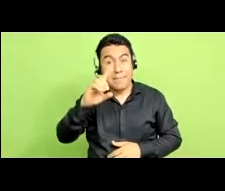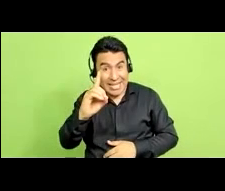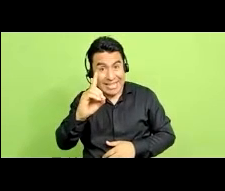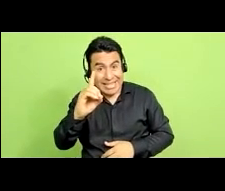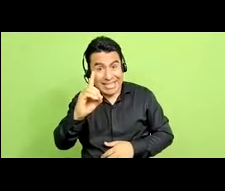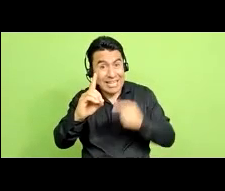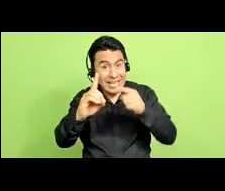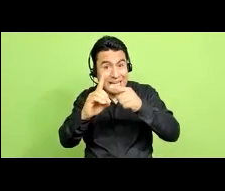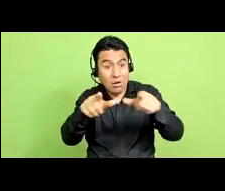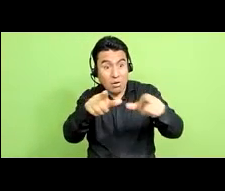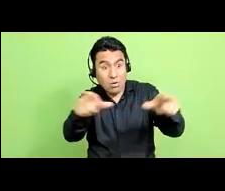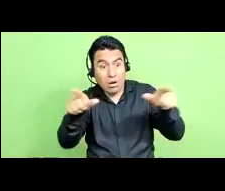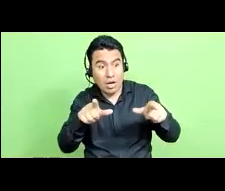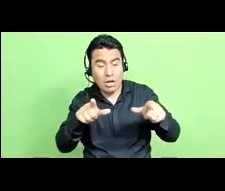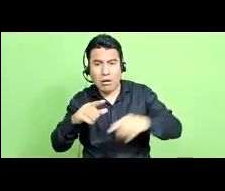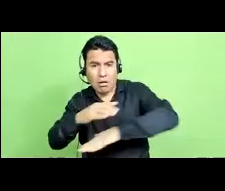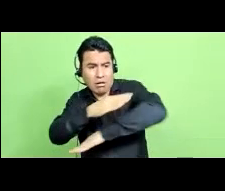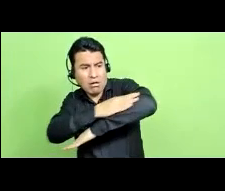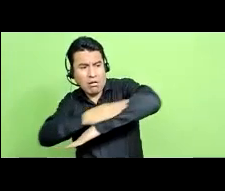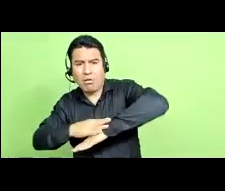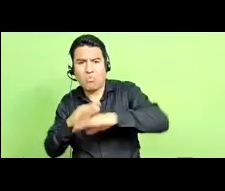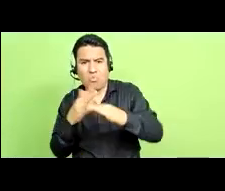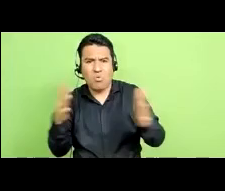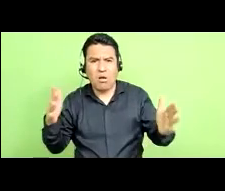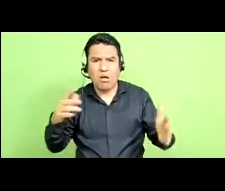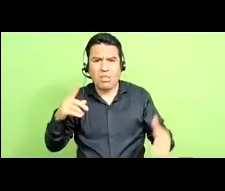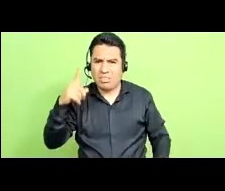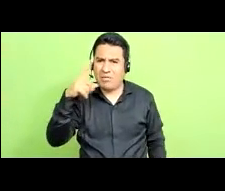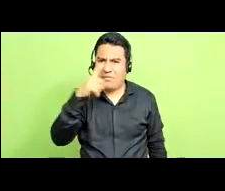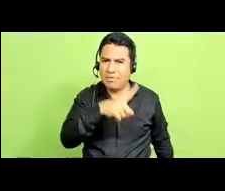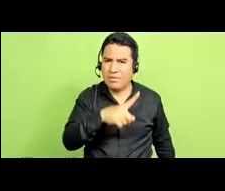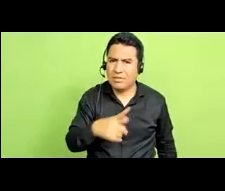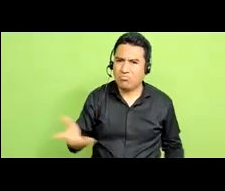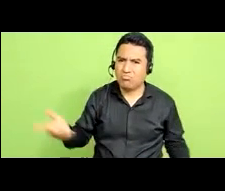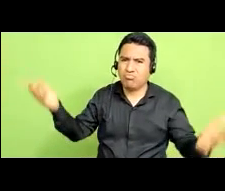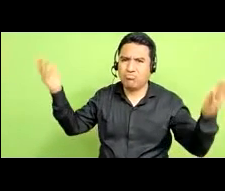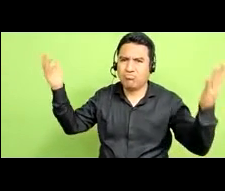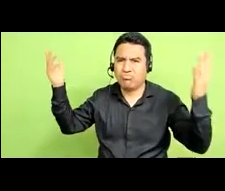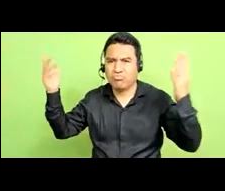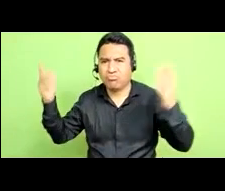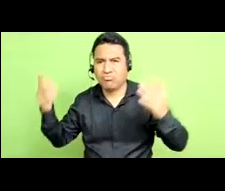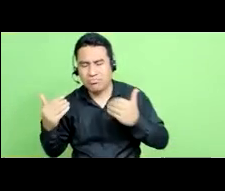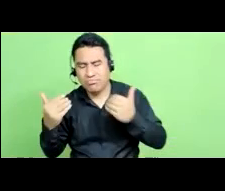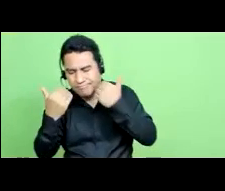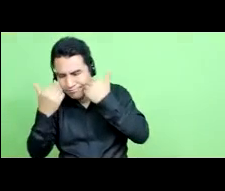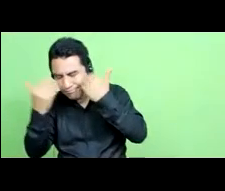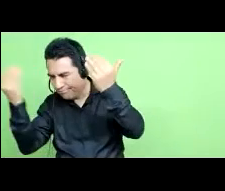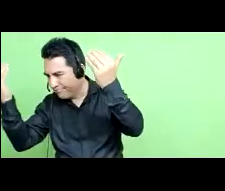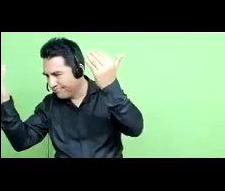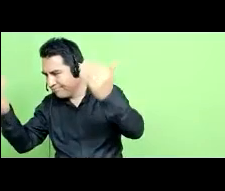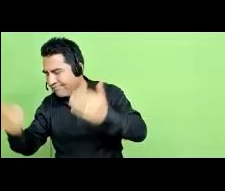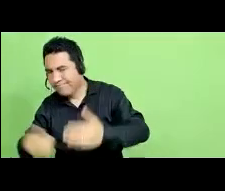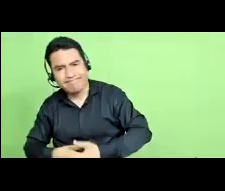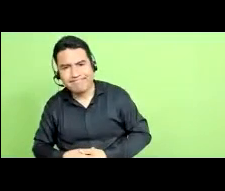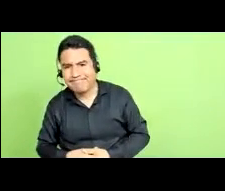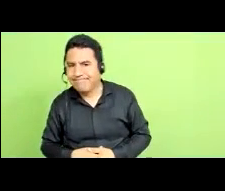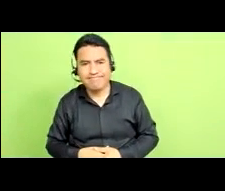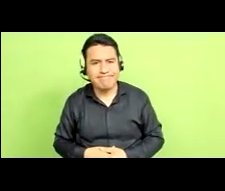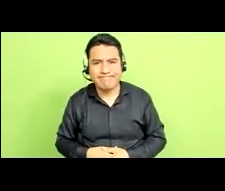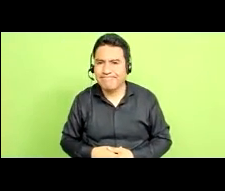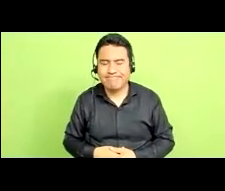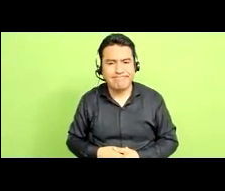fatal y es terriblemente vergonzoso entonces dentro de cada